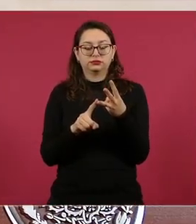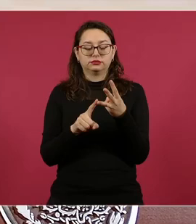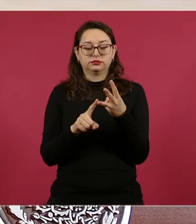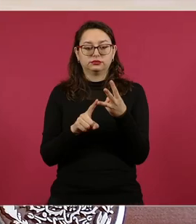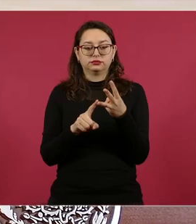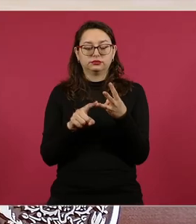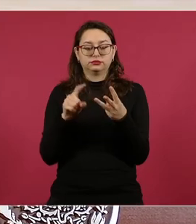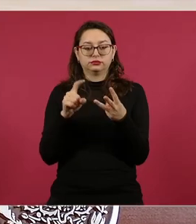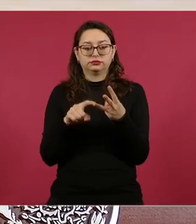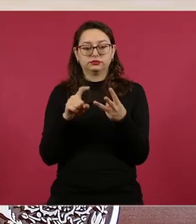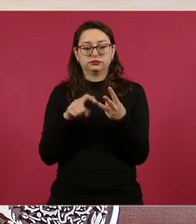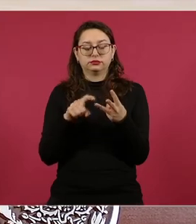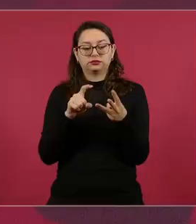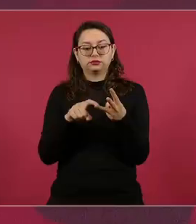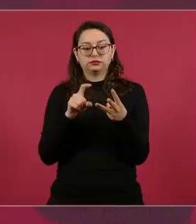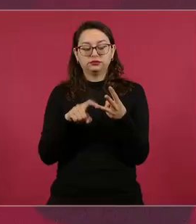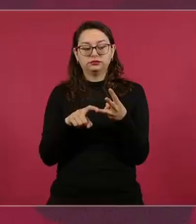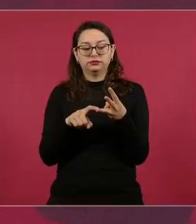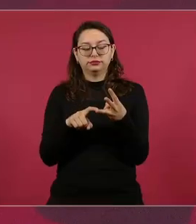Cuando